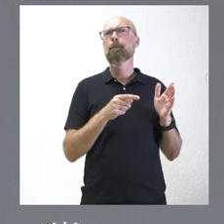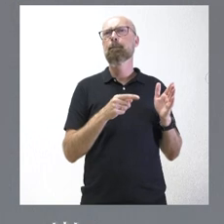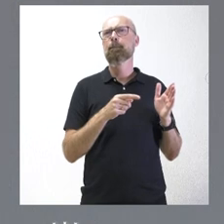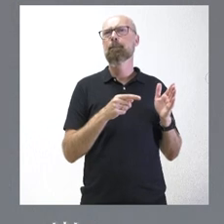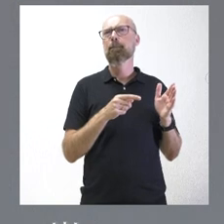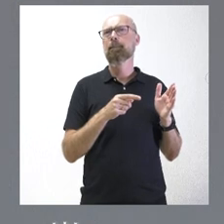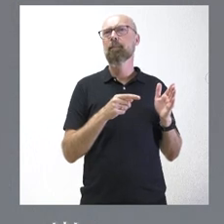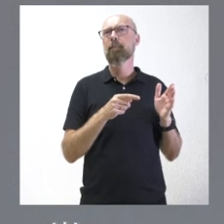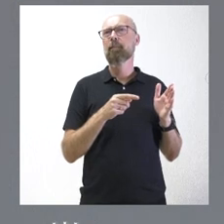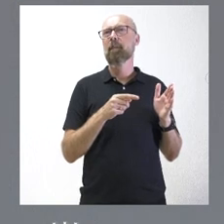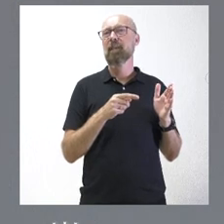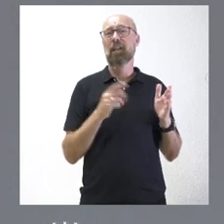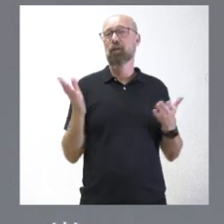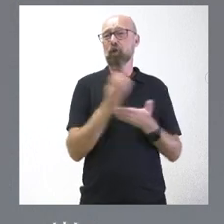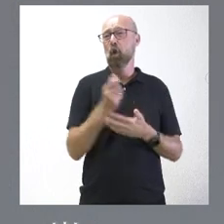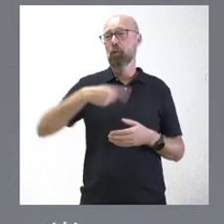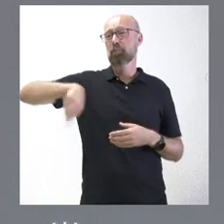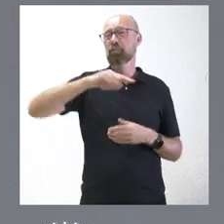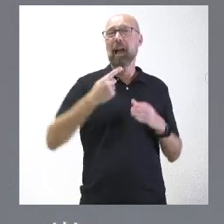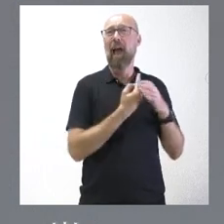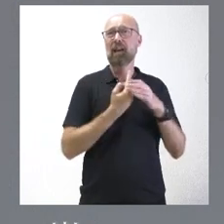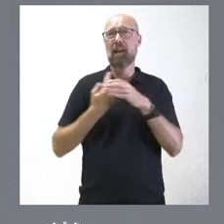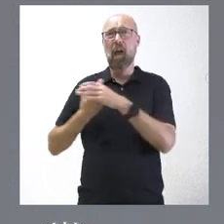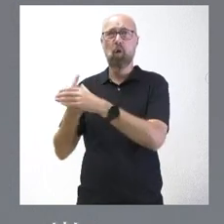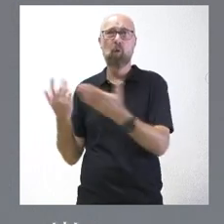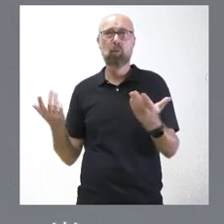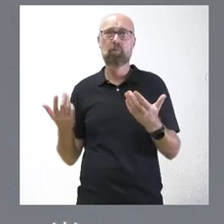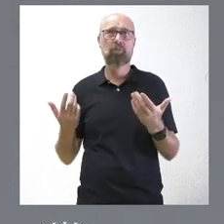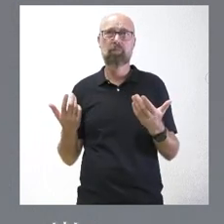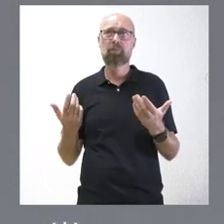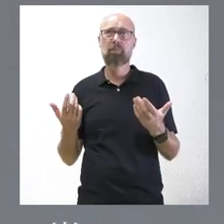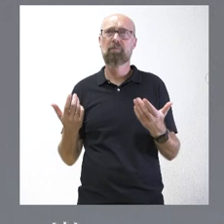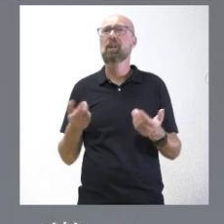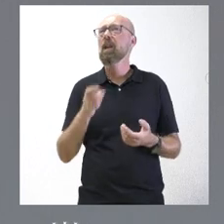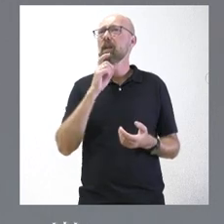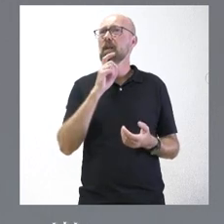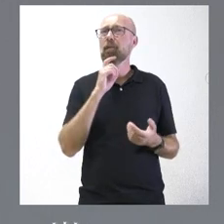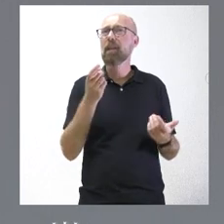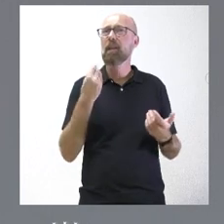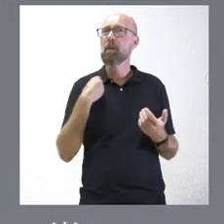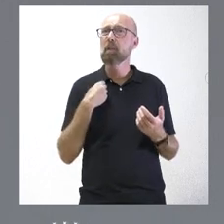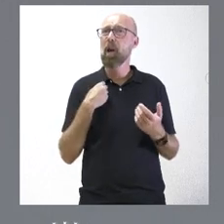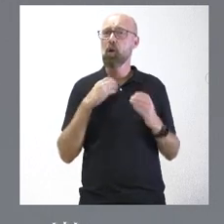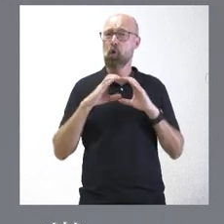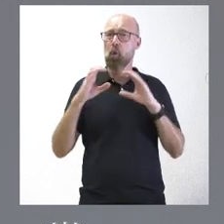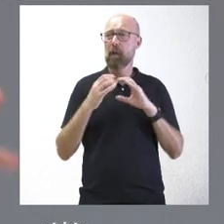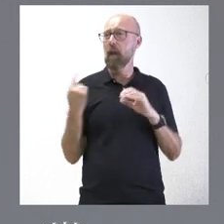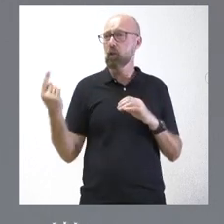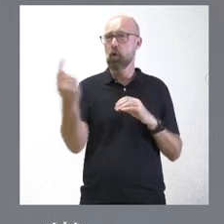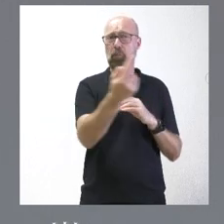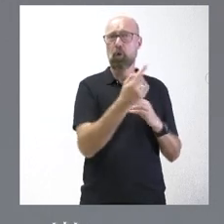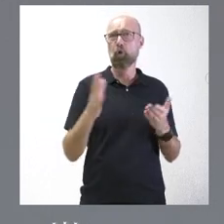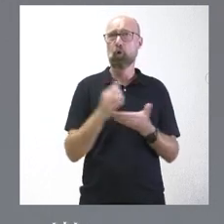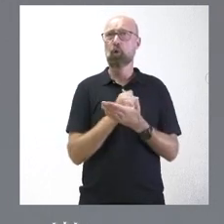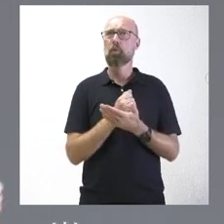todos estábamos aislados era muy difícil incluso la propia comunicación no solo